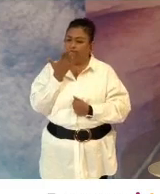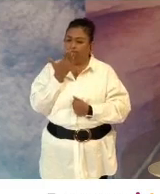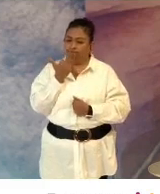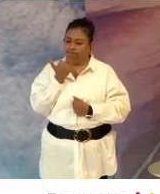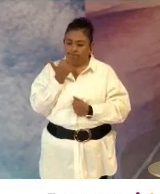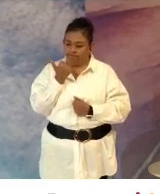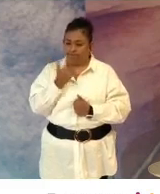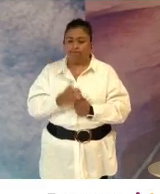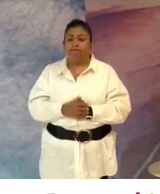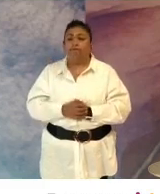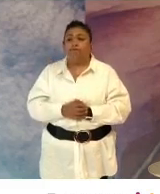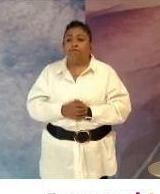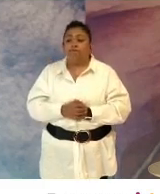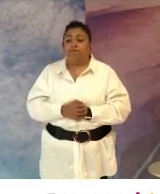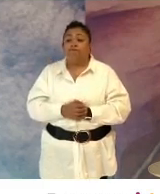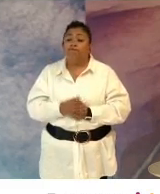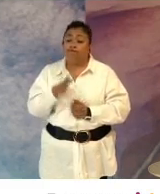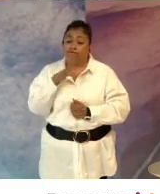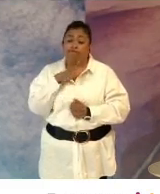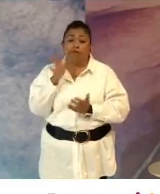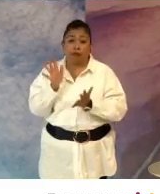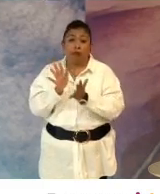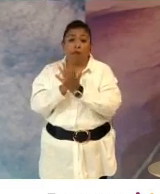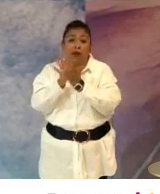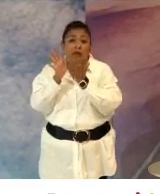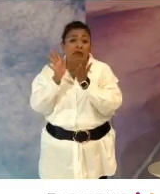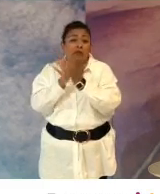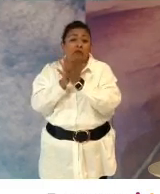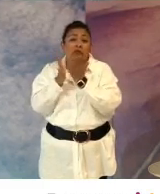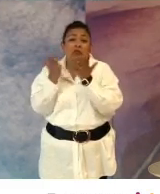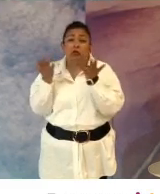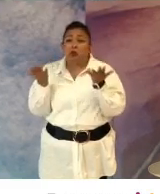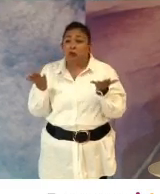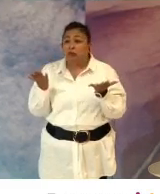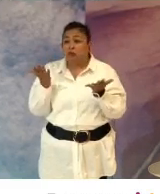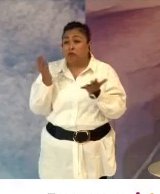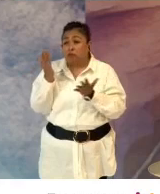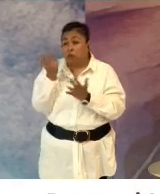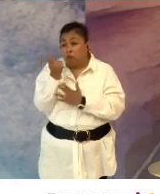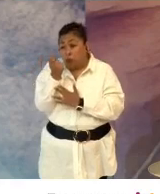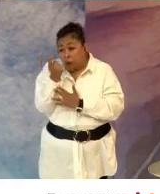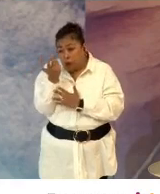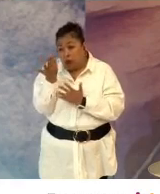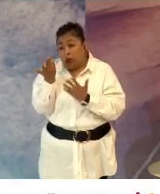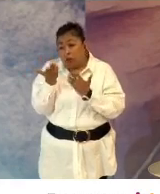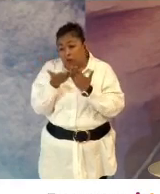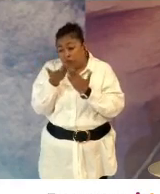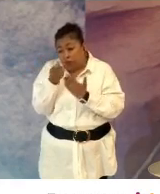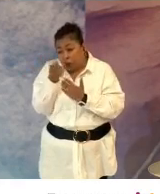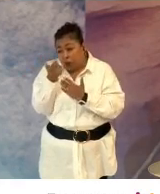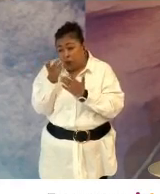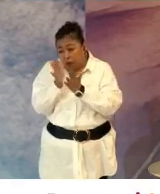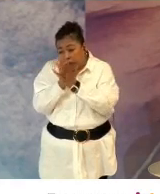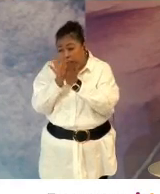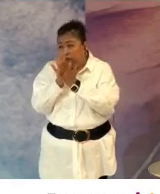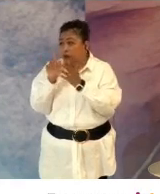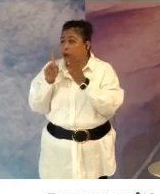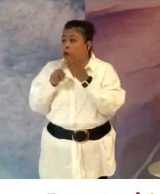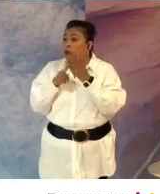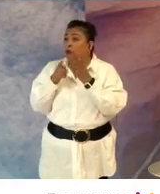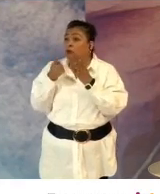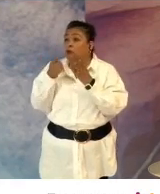participation. Tenemos una we have a small, participación que se reduce. A small amount of philanthropic tenemos entities. Un pequeño número